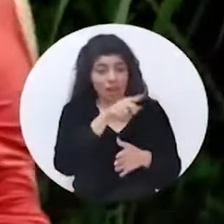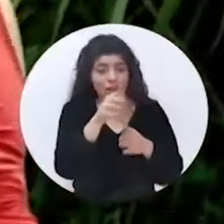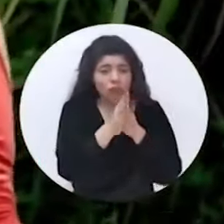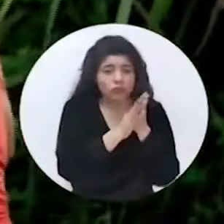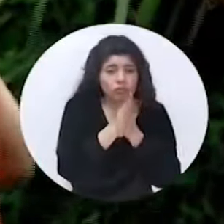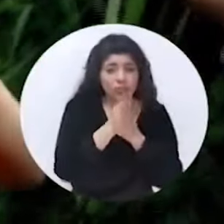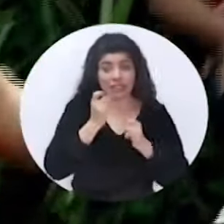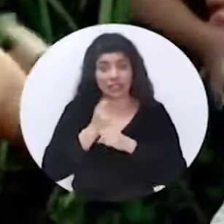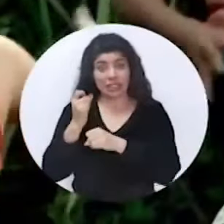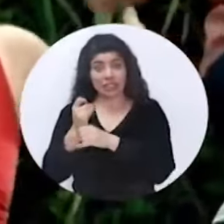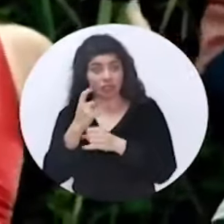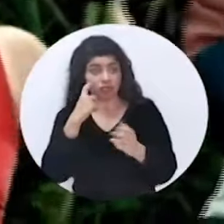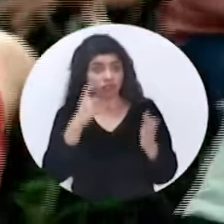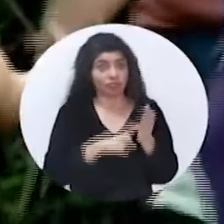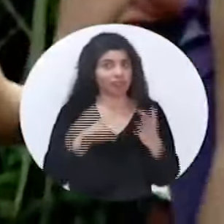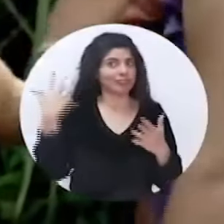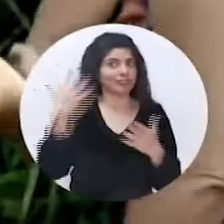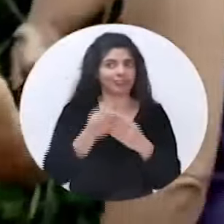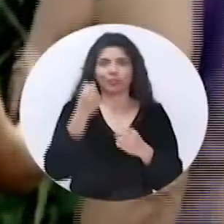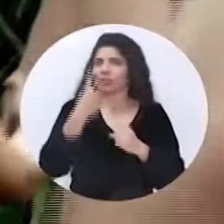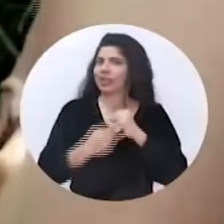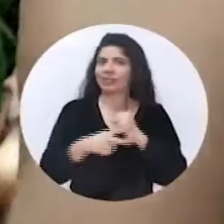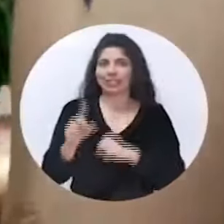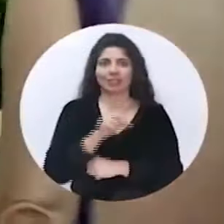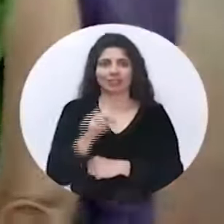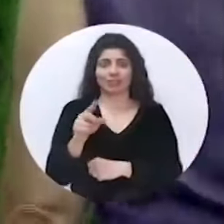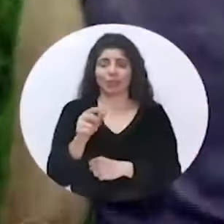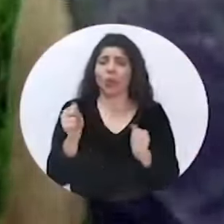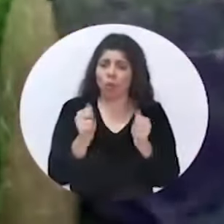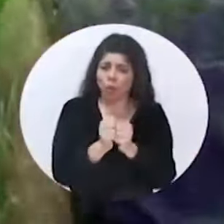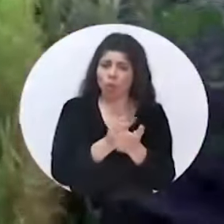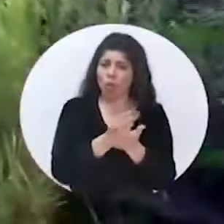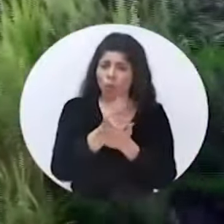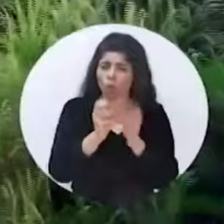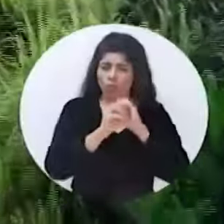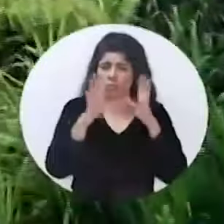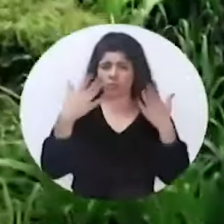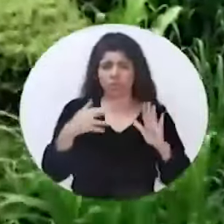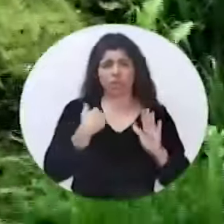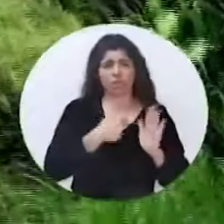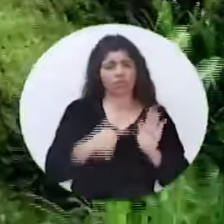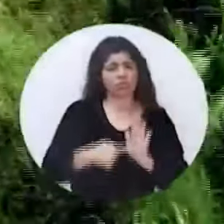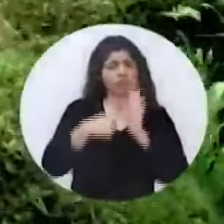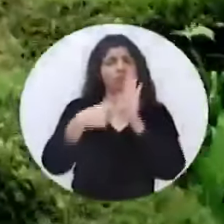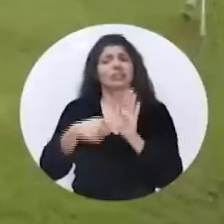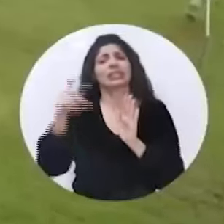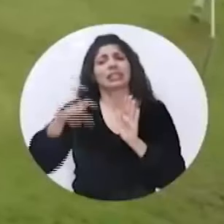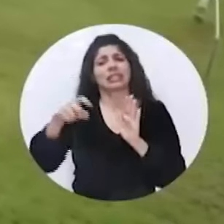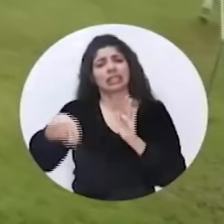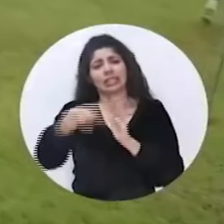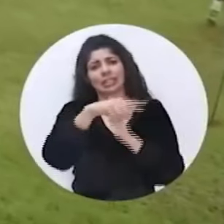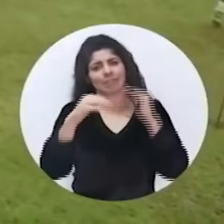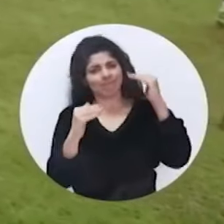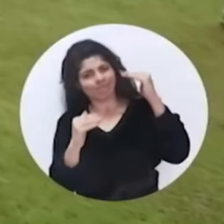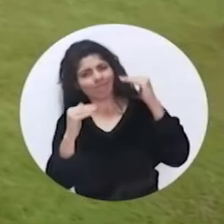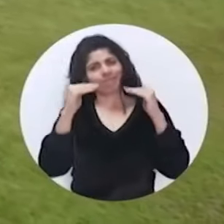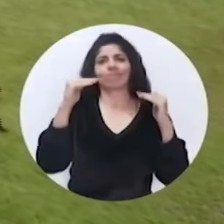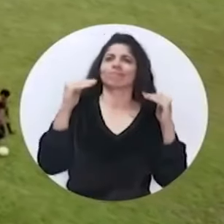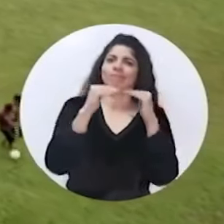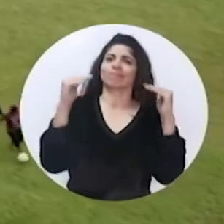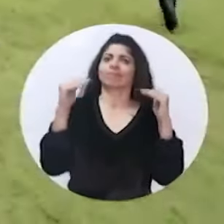para la administración de recursos financieros en las entidades públicas que se relacionan directamente con estas poblaciones. El Instituto de Desarrollo